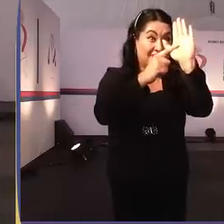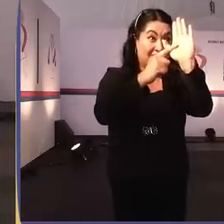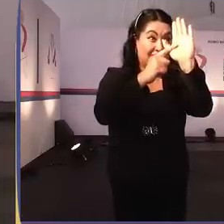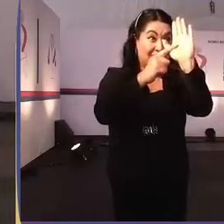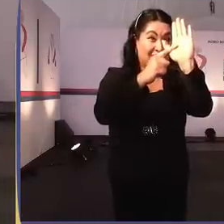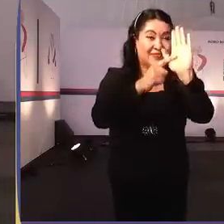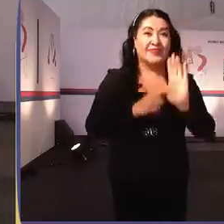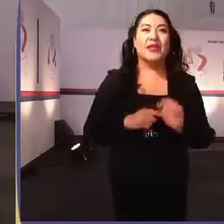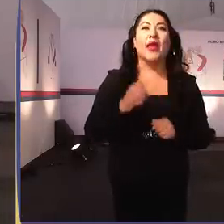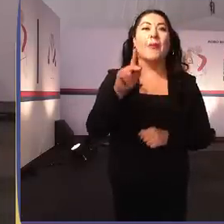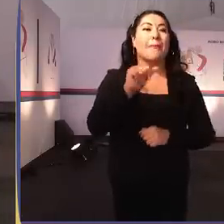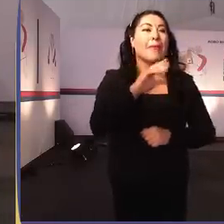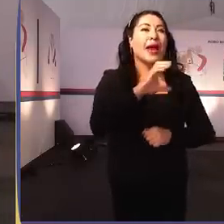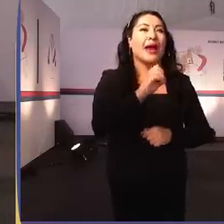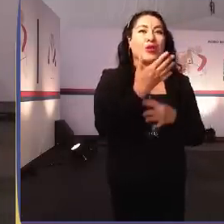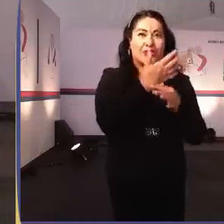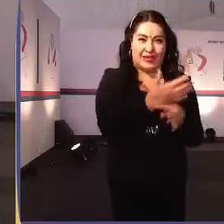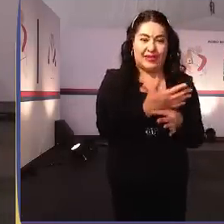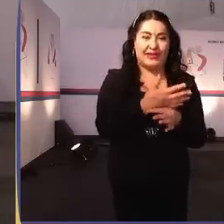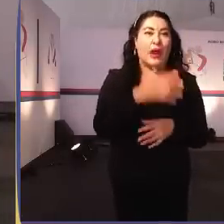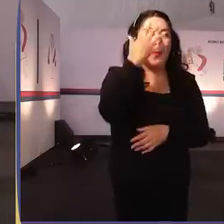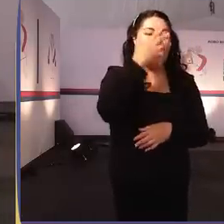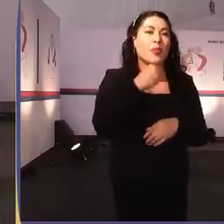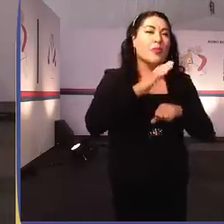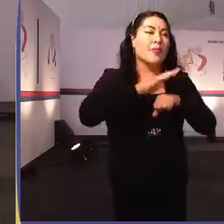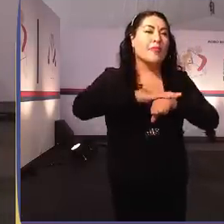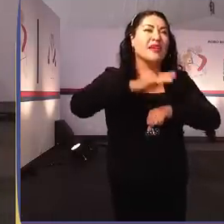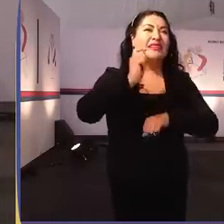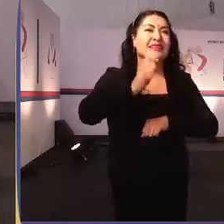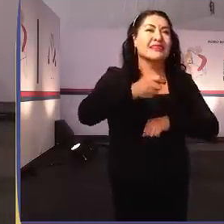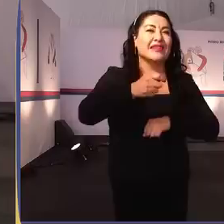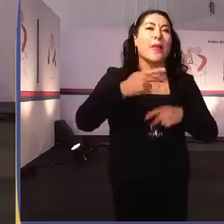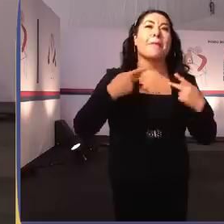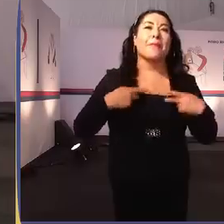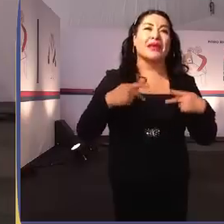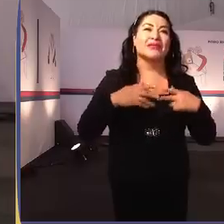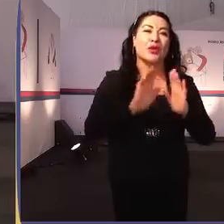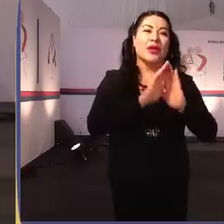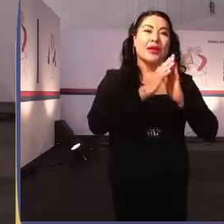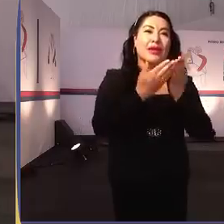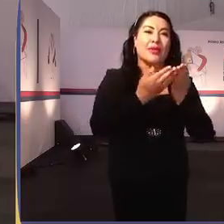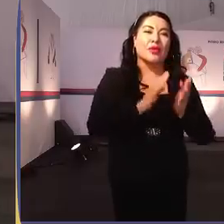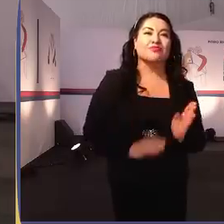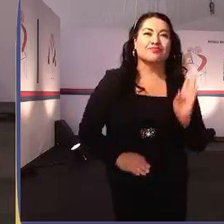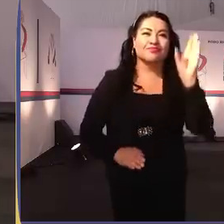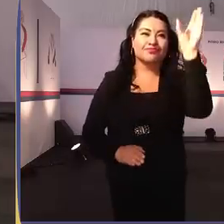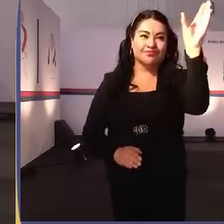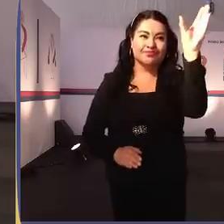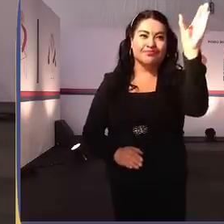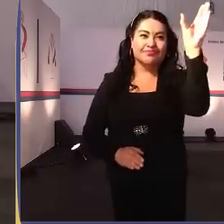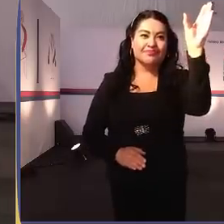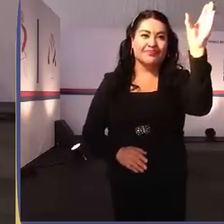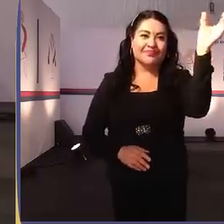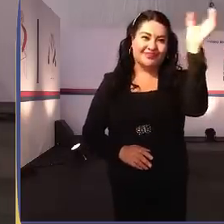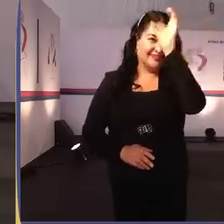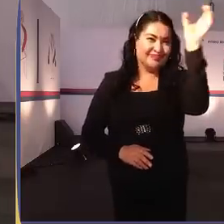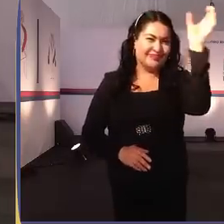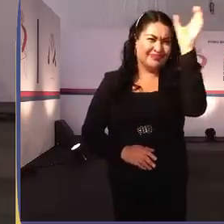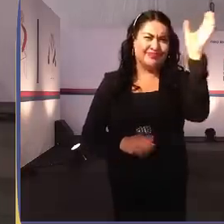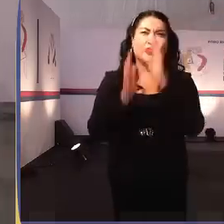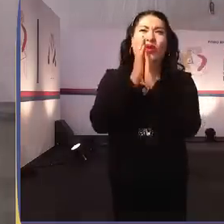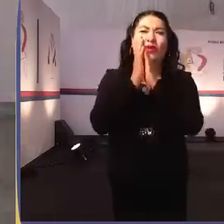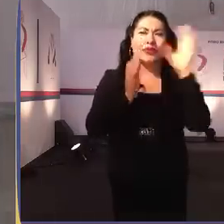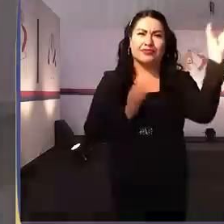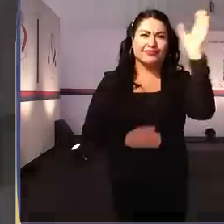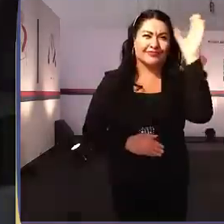¿Cómo dice Paco que lo más bonito de esta vida es ver a una persona con un libro en la mano? Mira. A ver, pero agítenlo, agítenlo. Bueno,